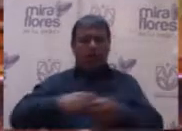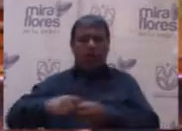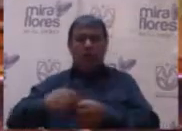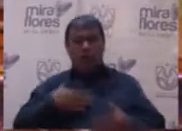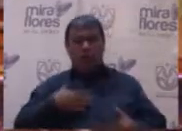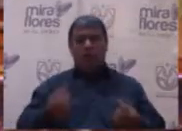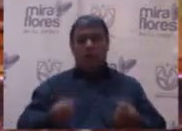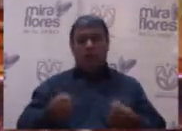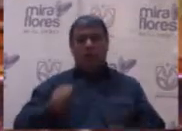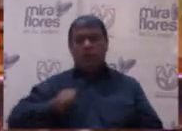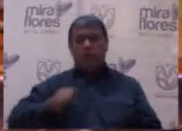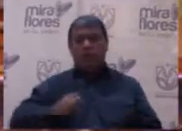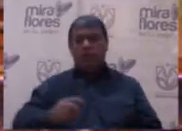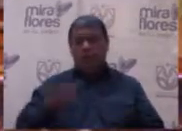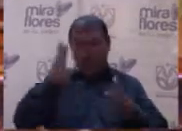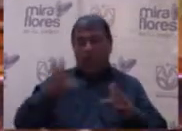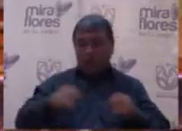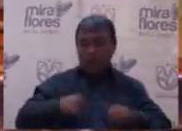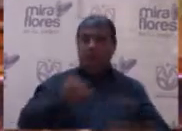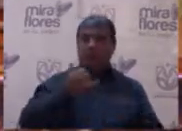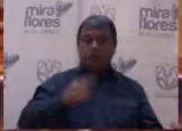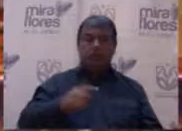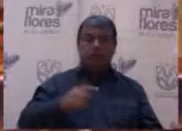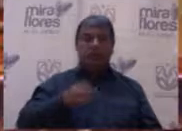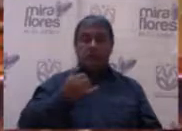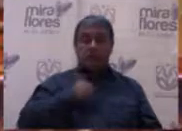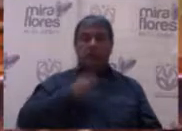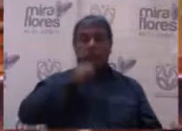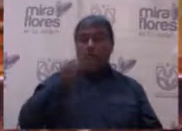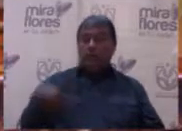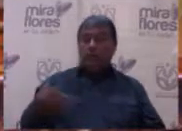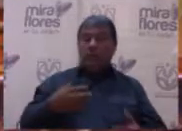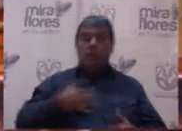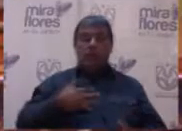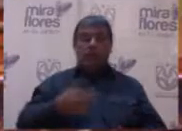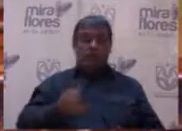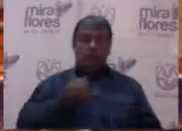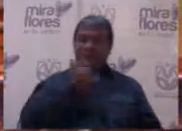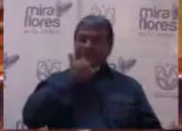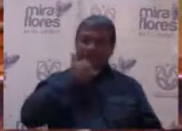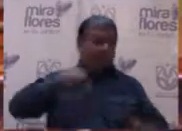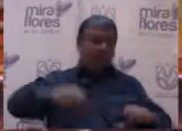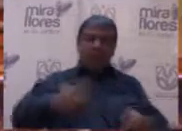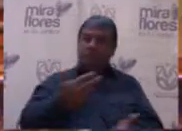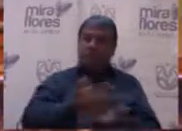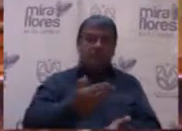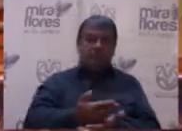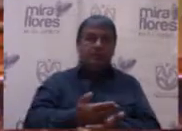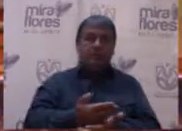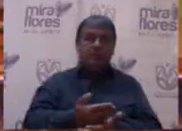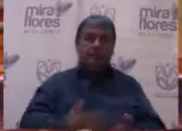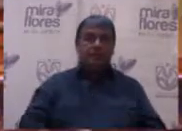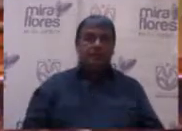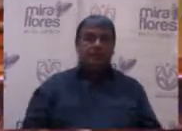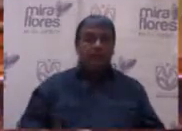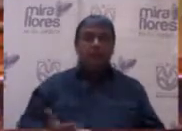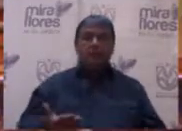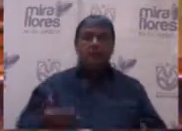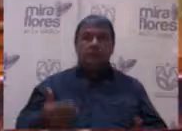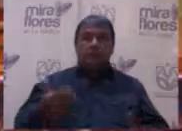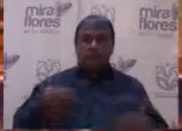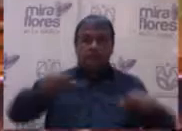llevó el auto. Y tengo que reconocer que yo estaba, era una dama, que yo estaba mal estacionada. Y el mal